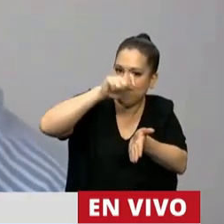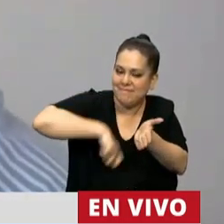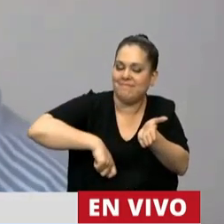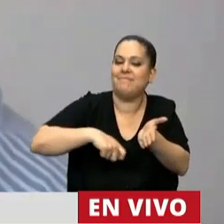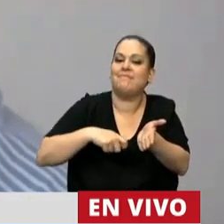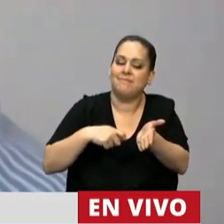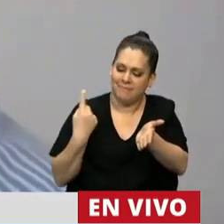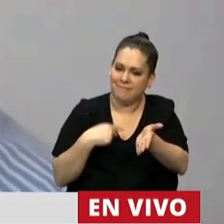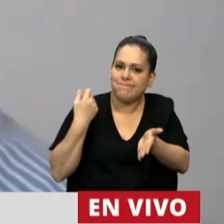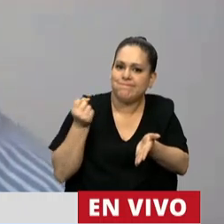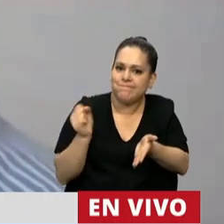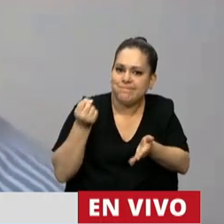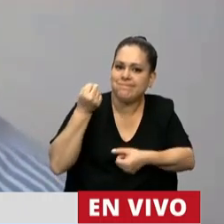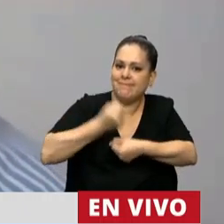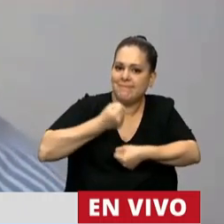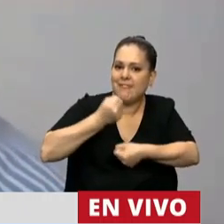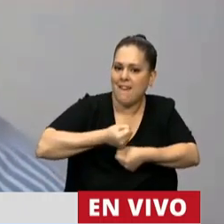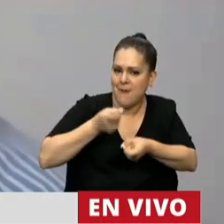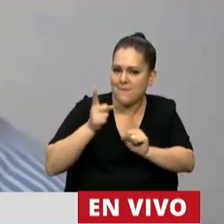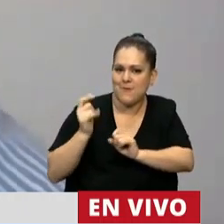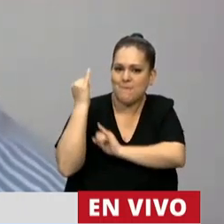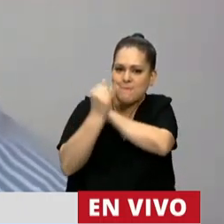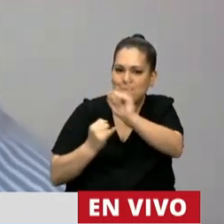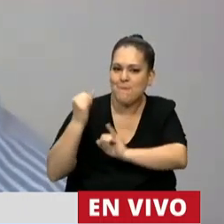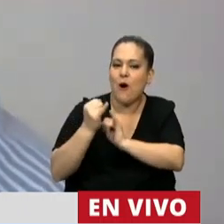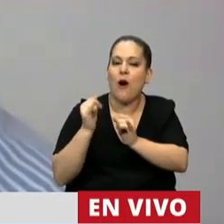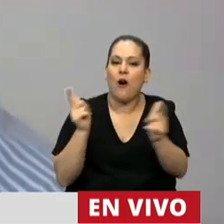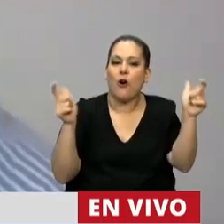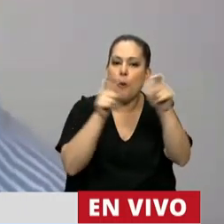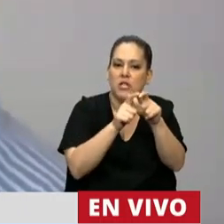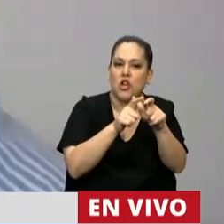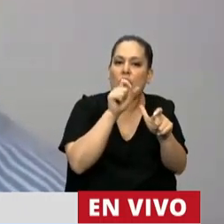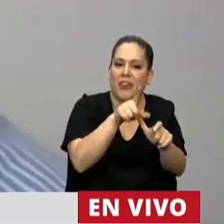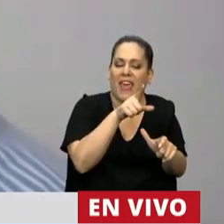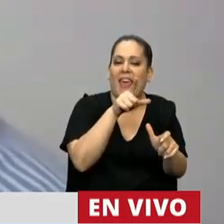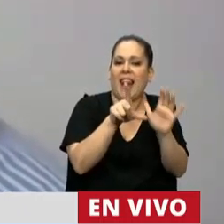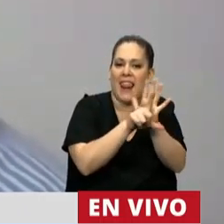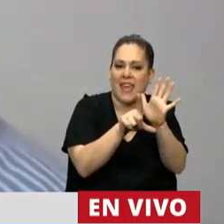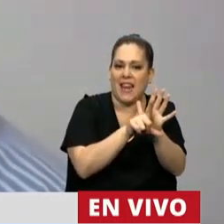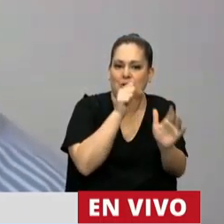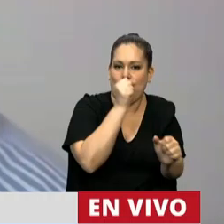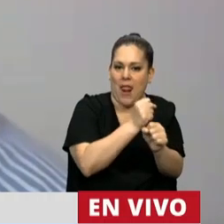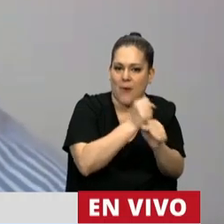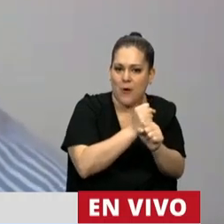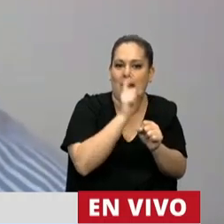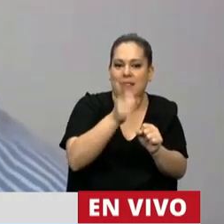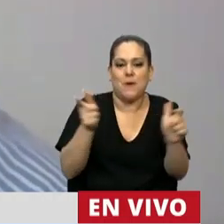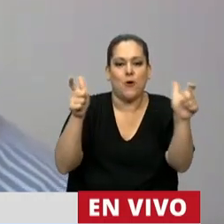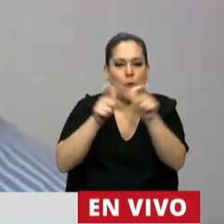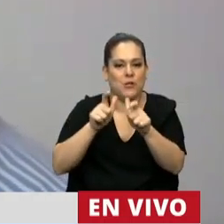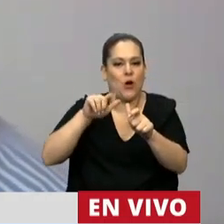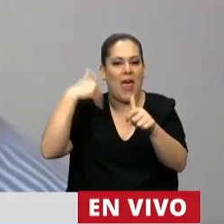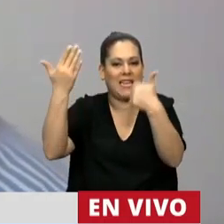venimos trabajando, como bien se dijo acá, en la Comisión de Legislación Laboral, como la de Relaciones Exteriores, a efectos de que, bueno,